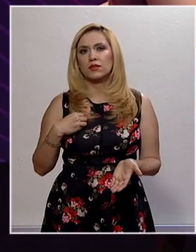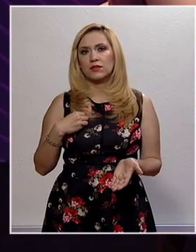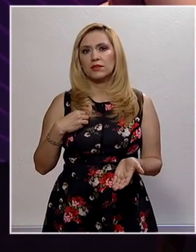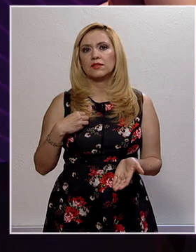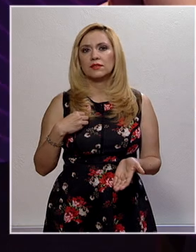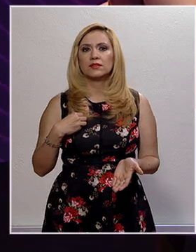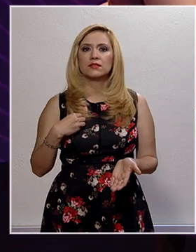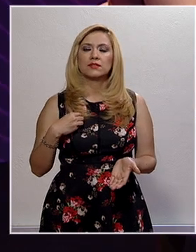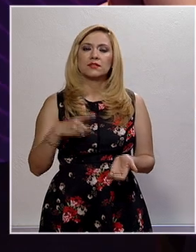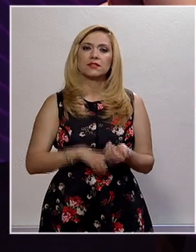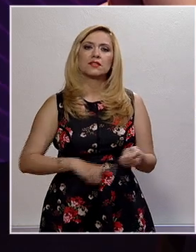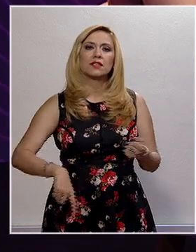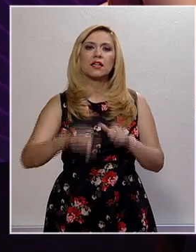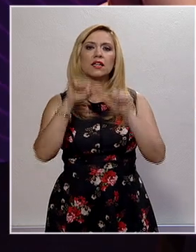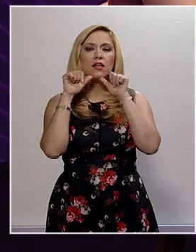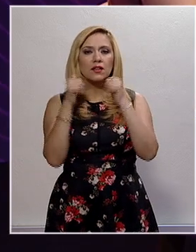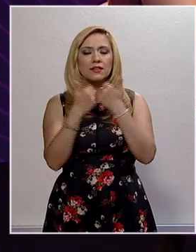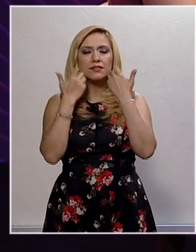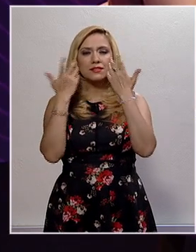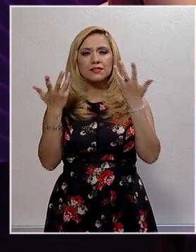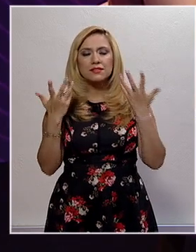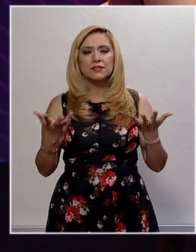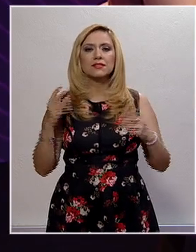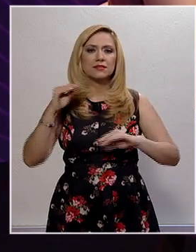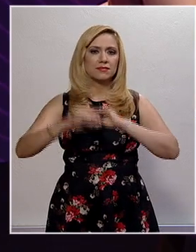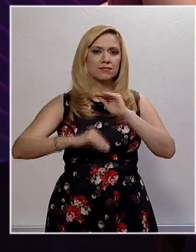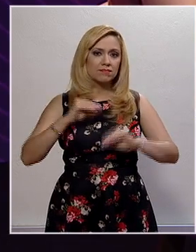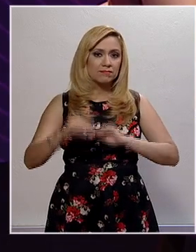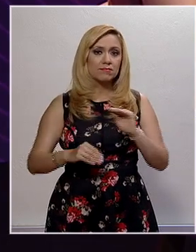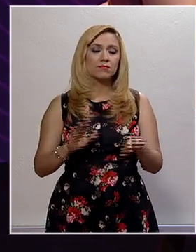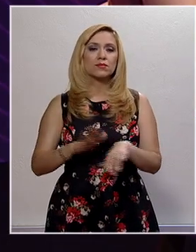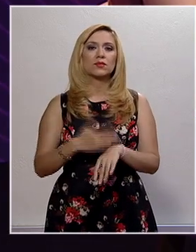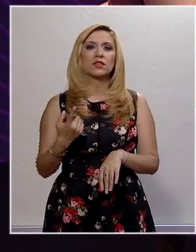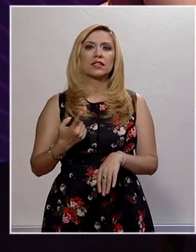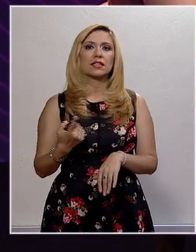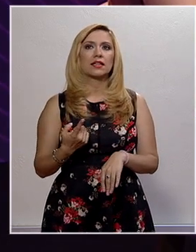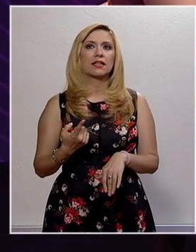o sea, desde sociedad civil es lo que tratamos como de articular, ¿no? Porque